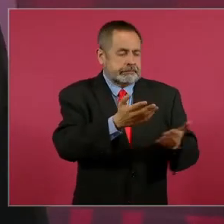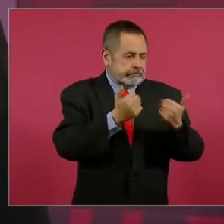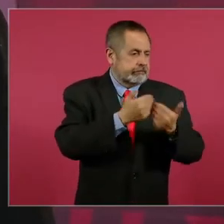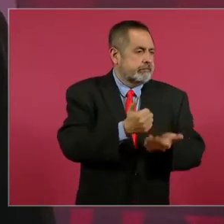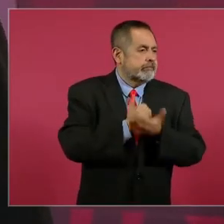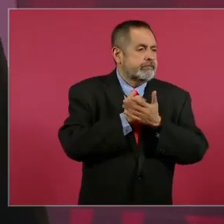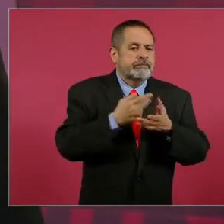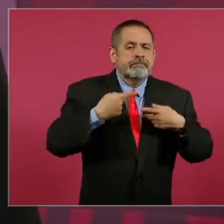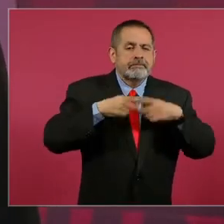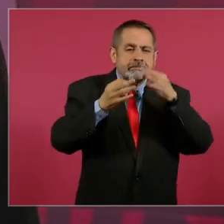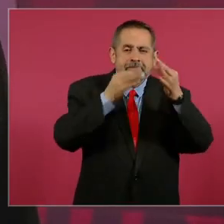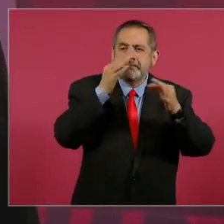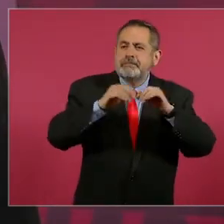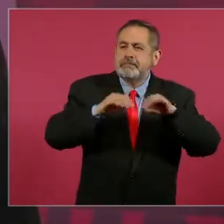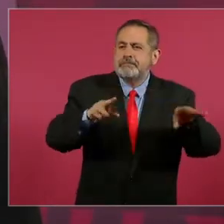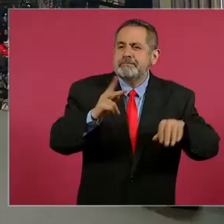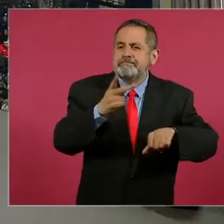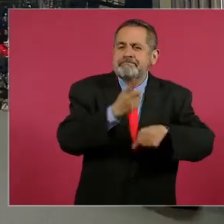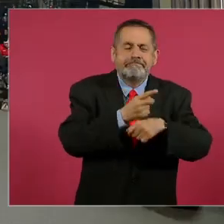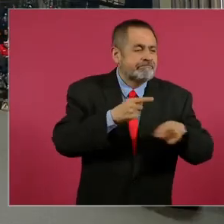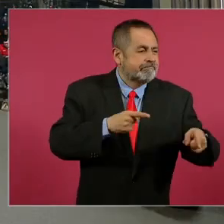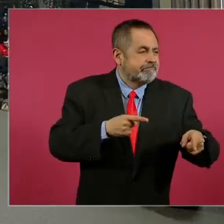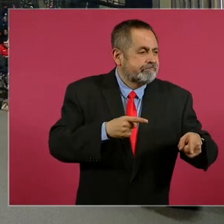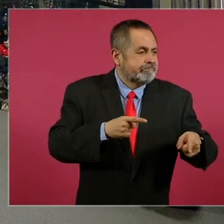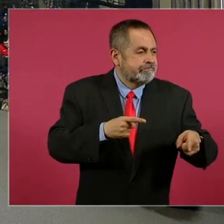y van sobre lo mismo.